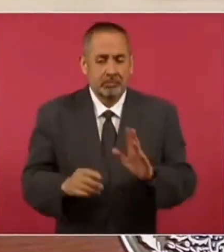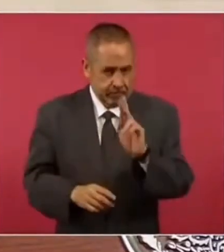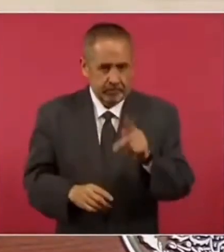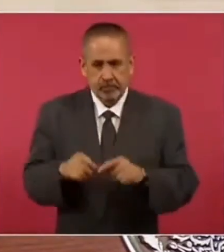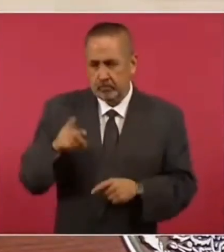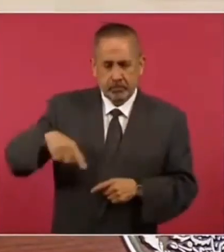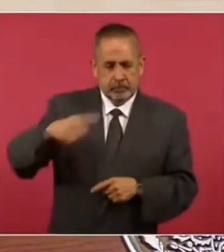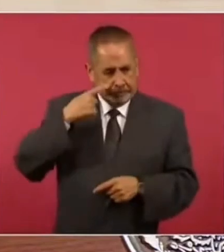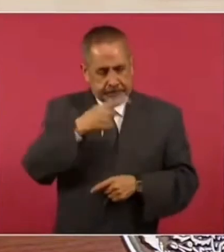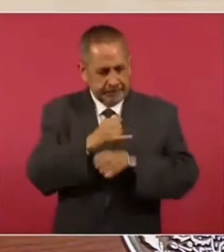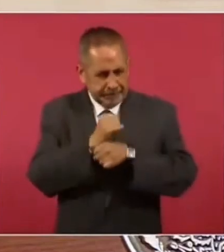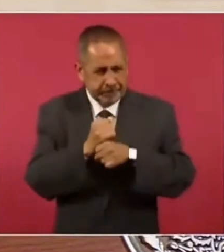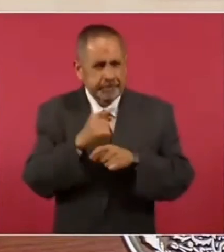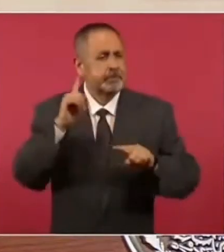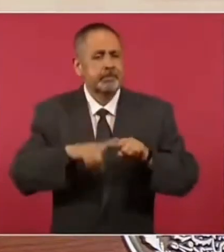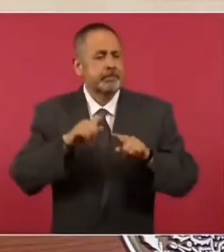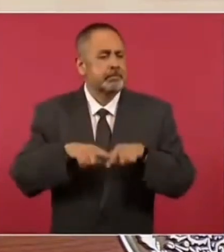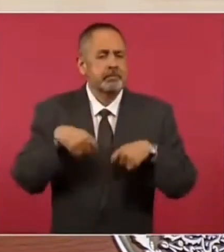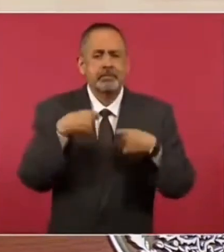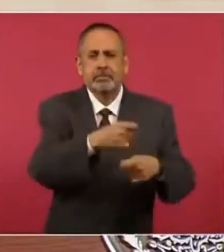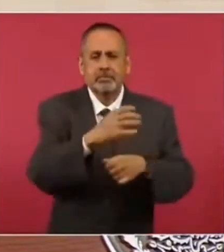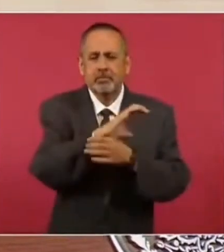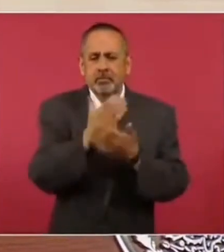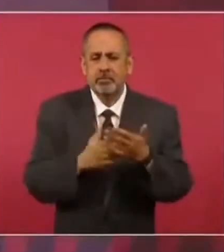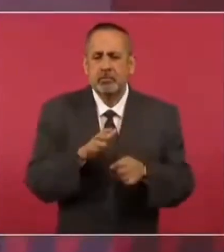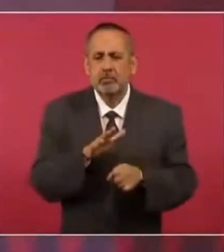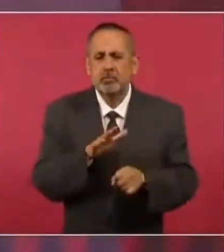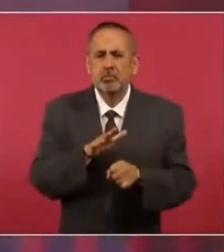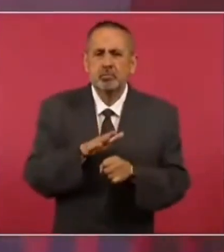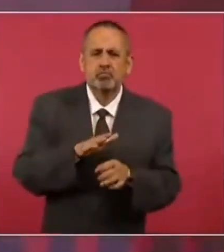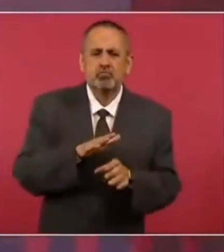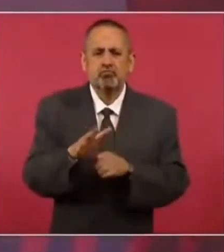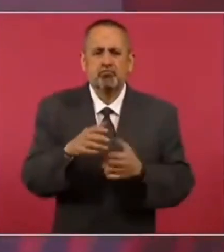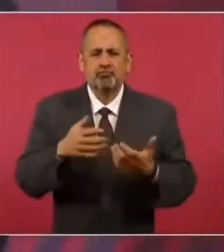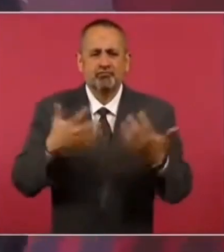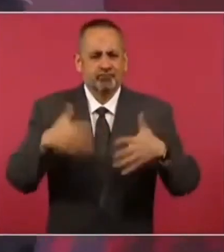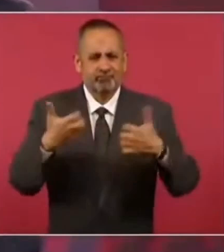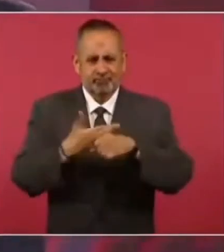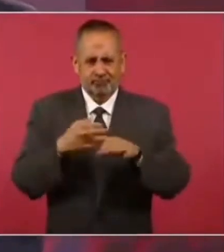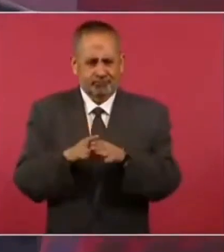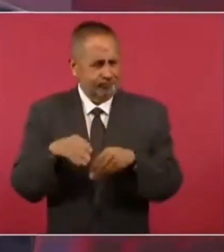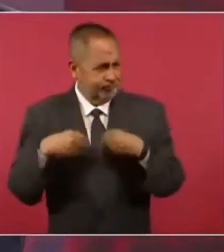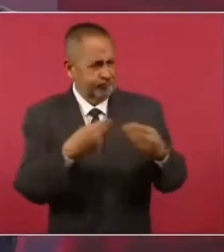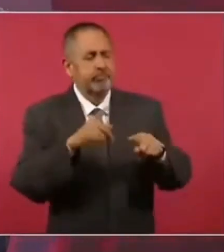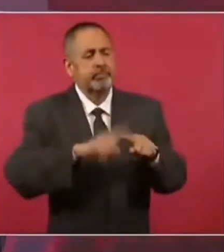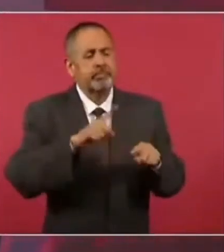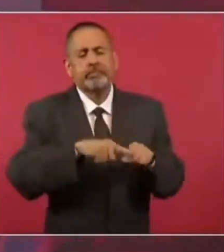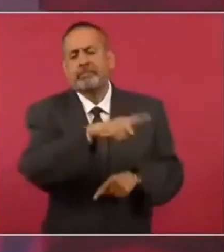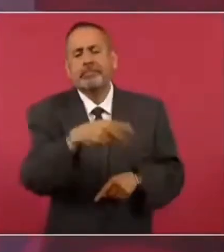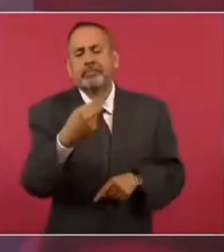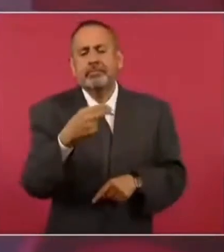la revisión de quiénes recibieron, qué empresas fueron las que originalmente